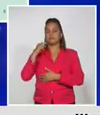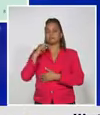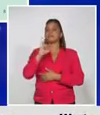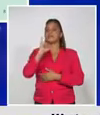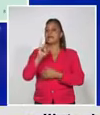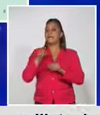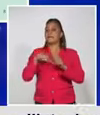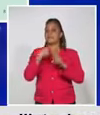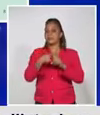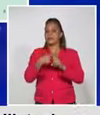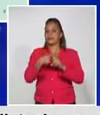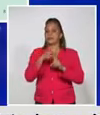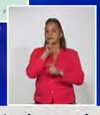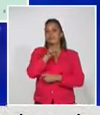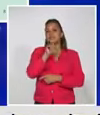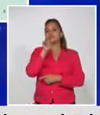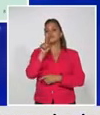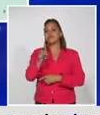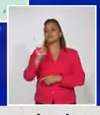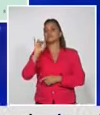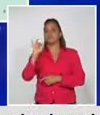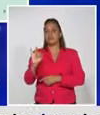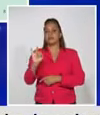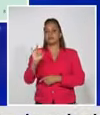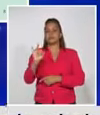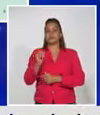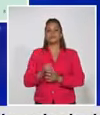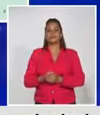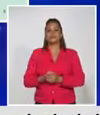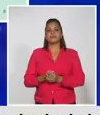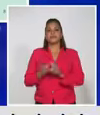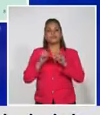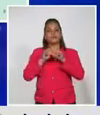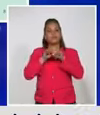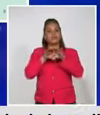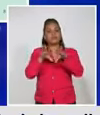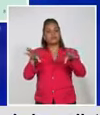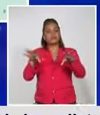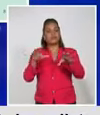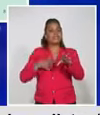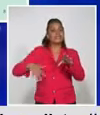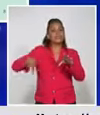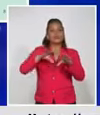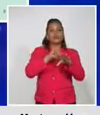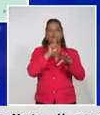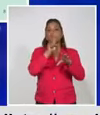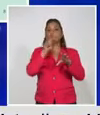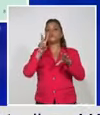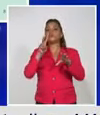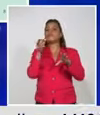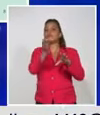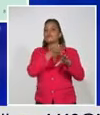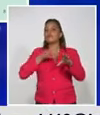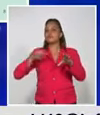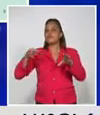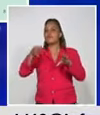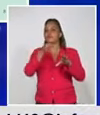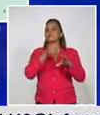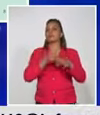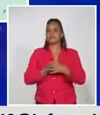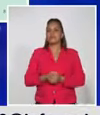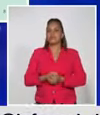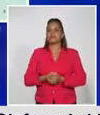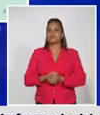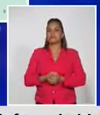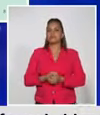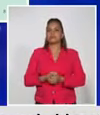117 casos autóctonos y con una dispersión que abarca 12 de sus 13 municipios. Agüey